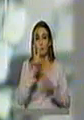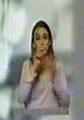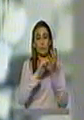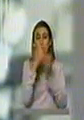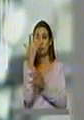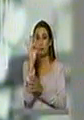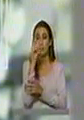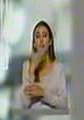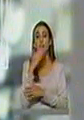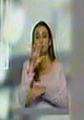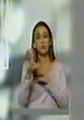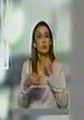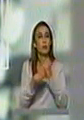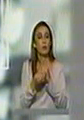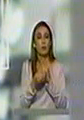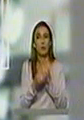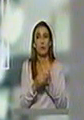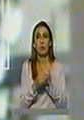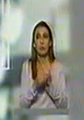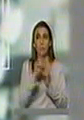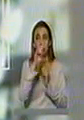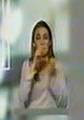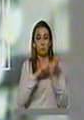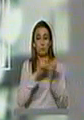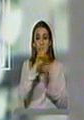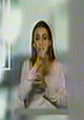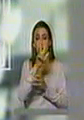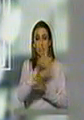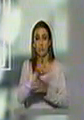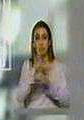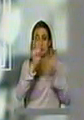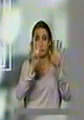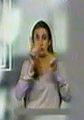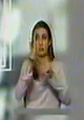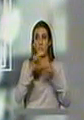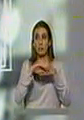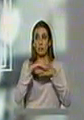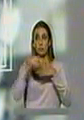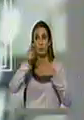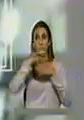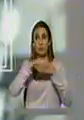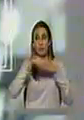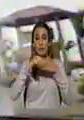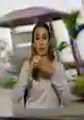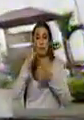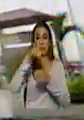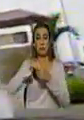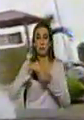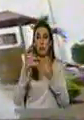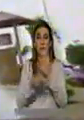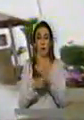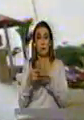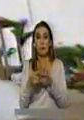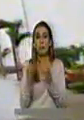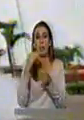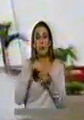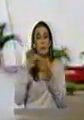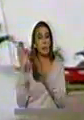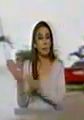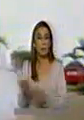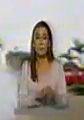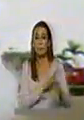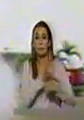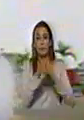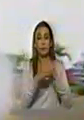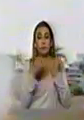el turismo aportó con 2.392 millones de dólares, ubicándose como la tercera fuente de ingresos no petroleros. Adicionalmente, nuestro país ha